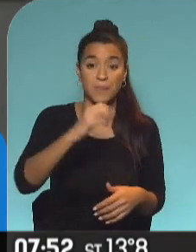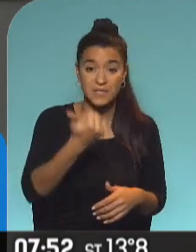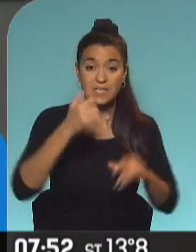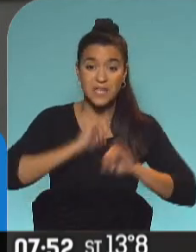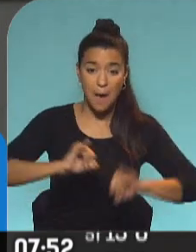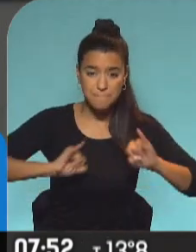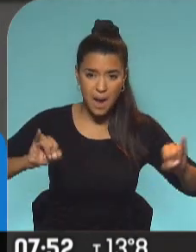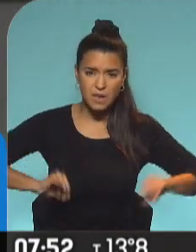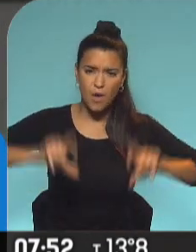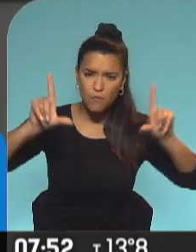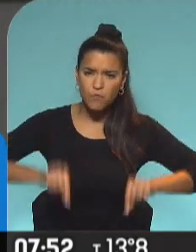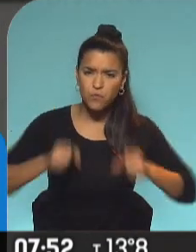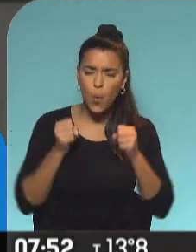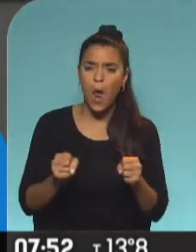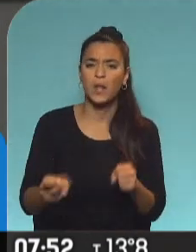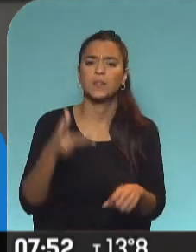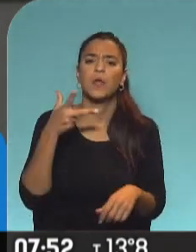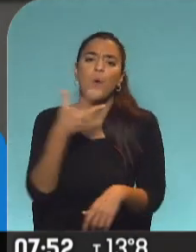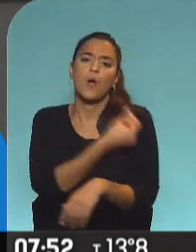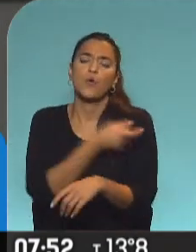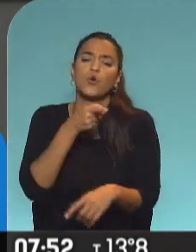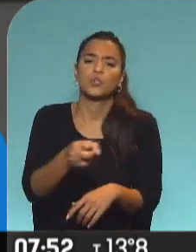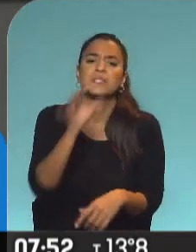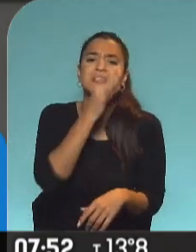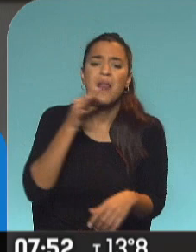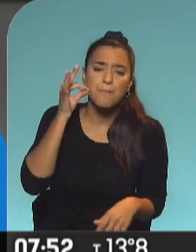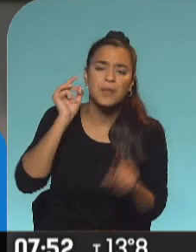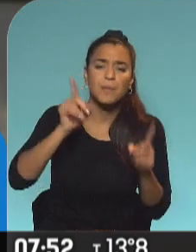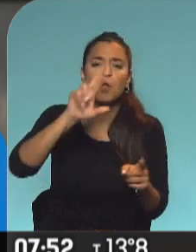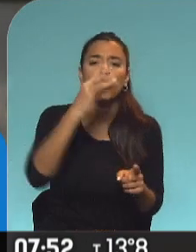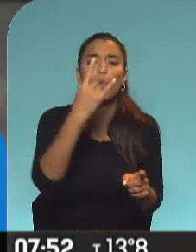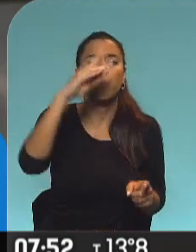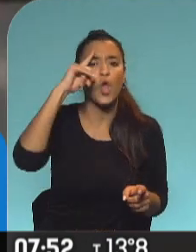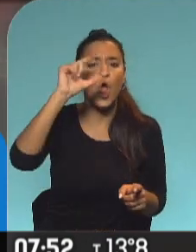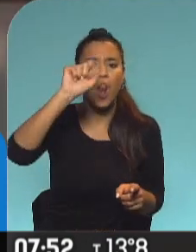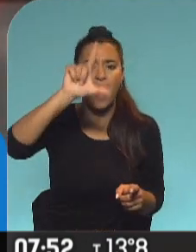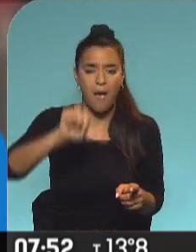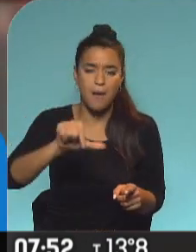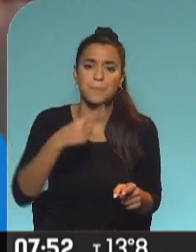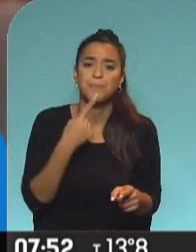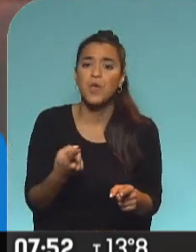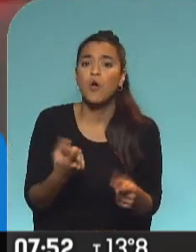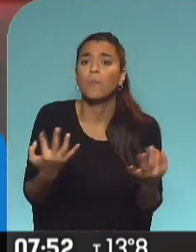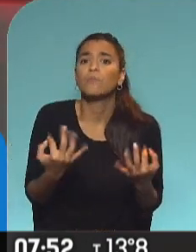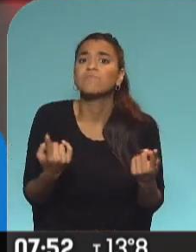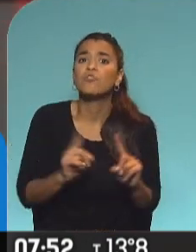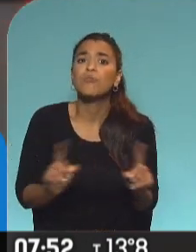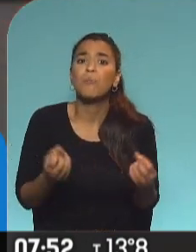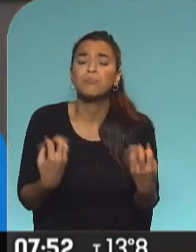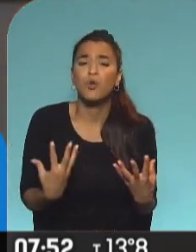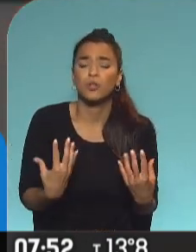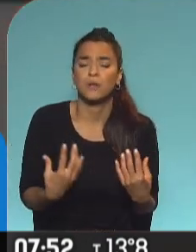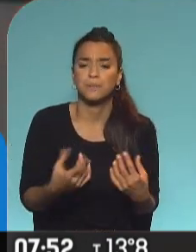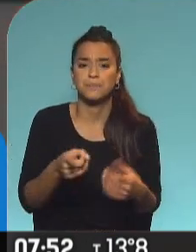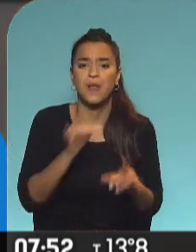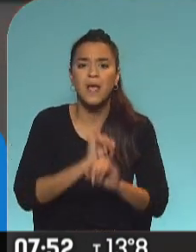una campaña muy intensa de vacunación anti-sarampión y anti-rubeola. Sin embargo, no fue tan exitosa como se esperaba porque